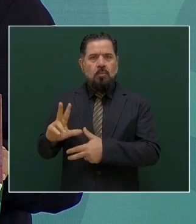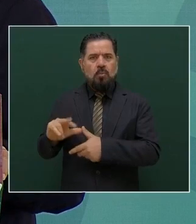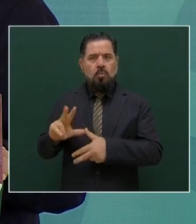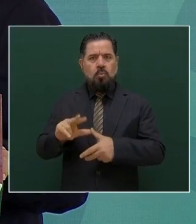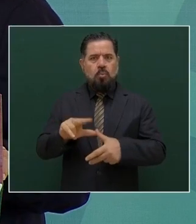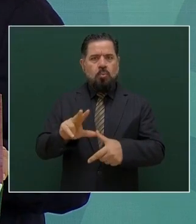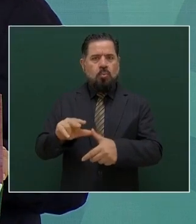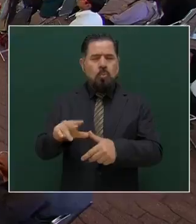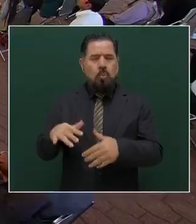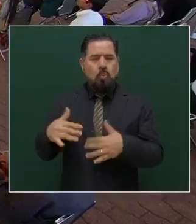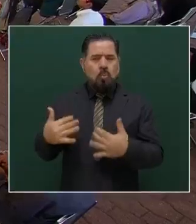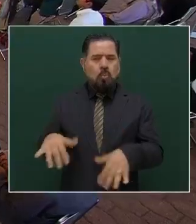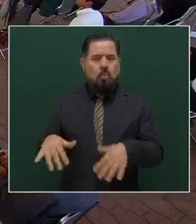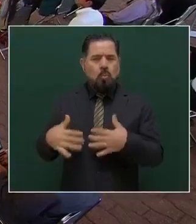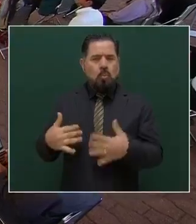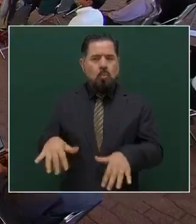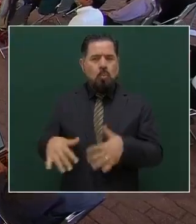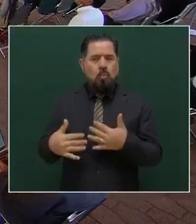huracán